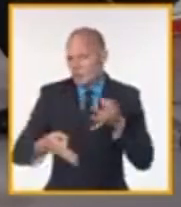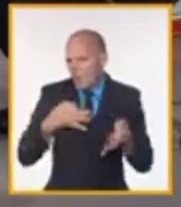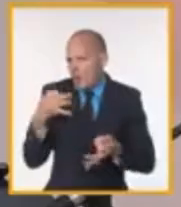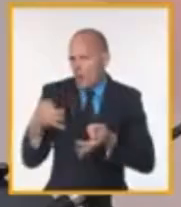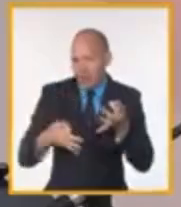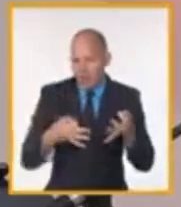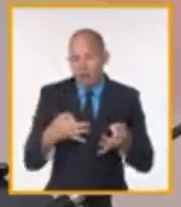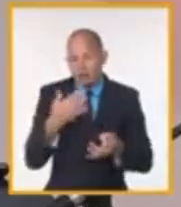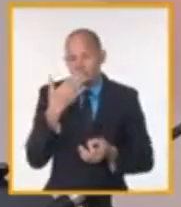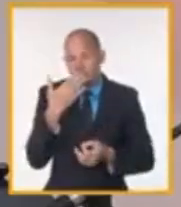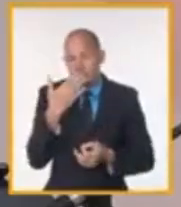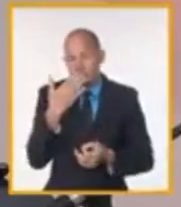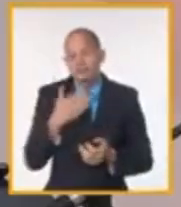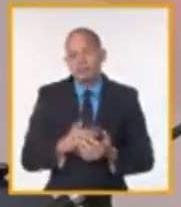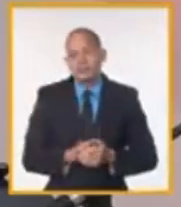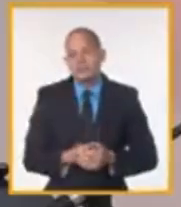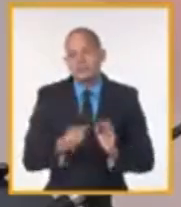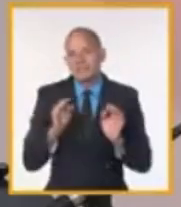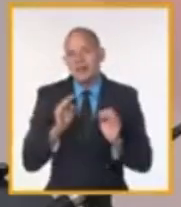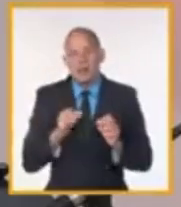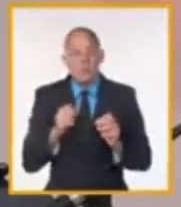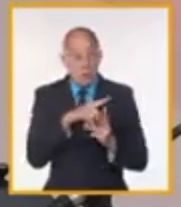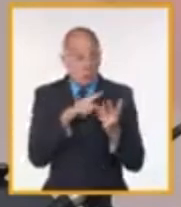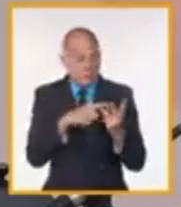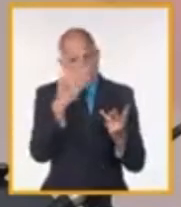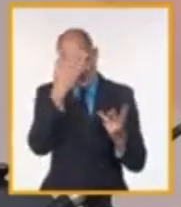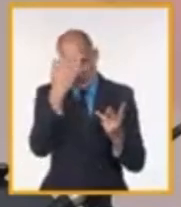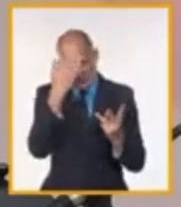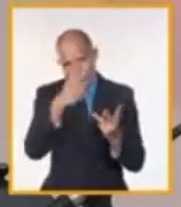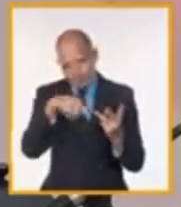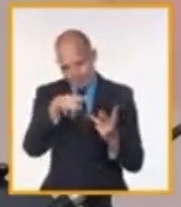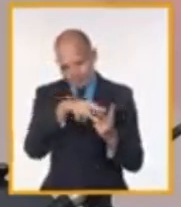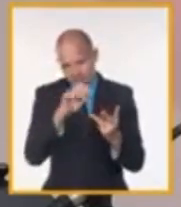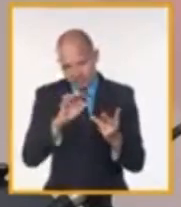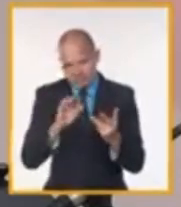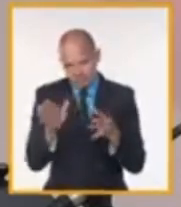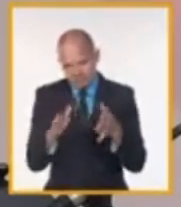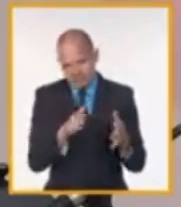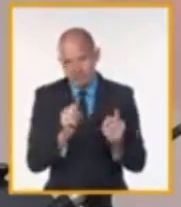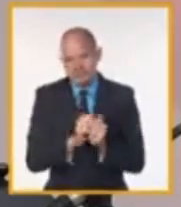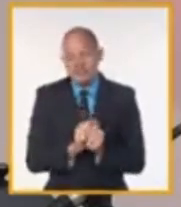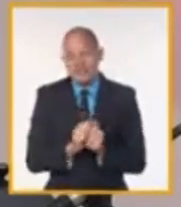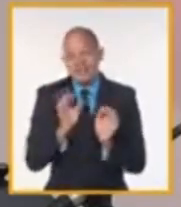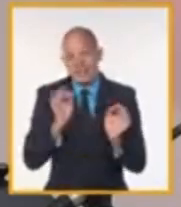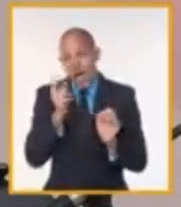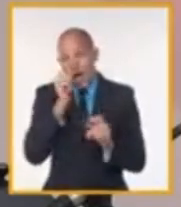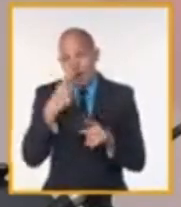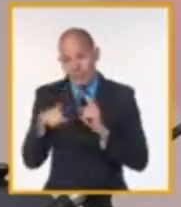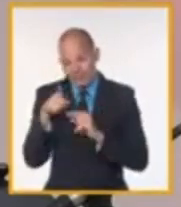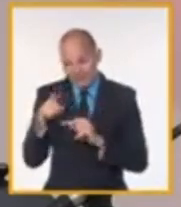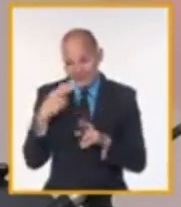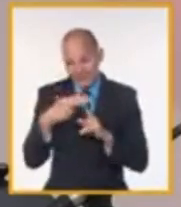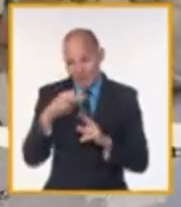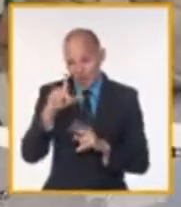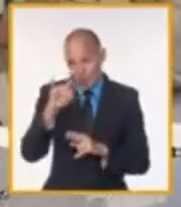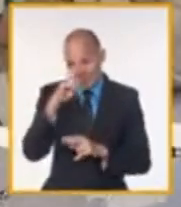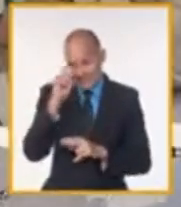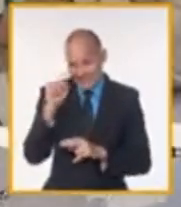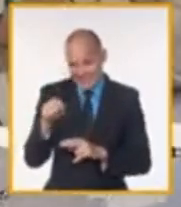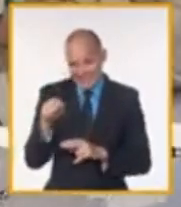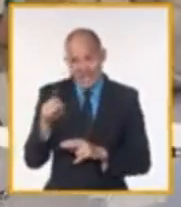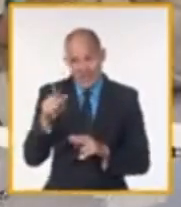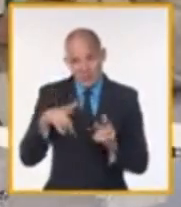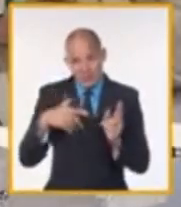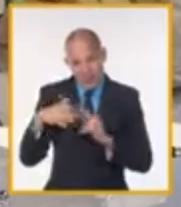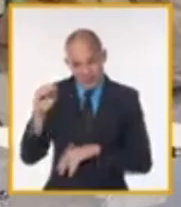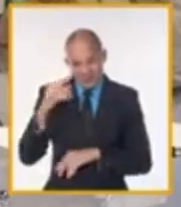estos temas agradecer a nodal a Oscar que siempre nos acompaña y bueno Luis no sabes lo que te lo lo que te espera ahora